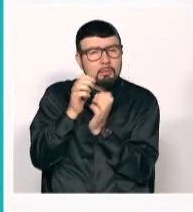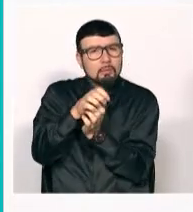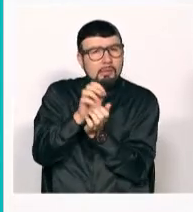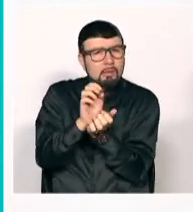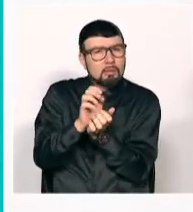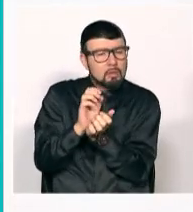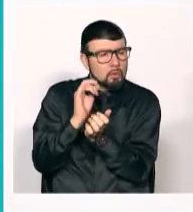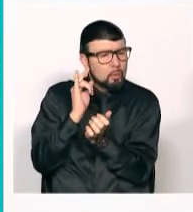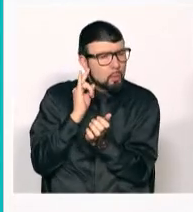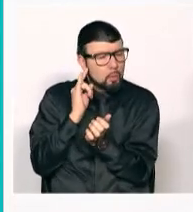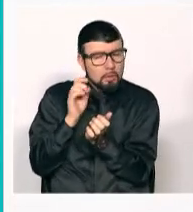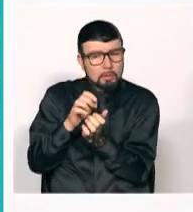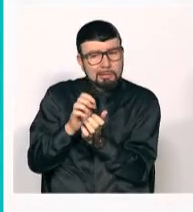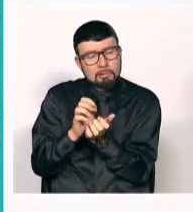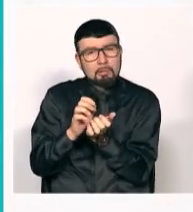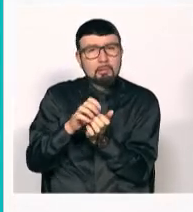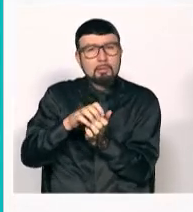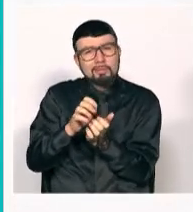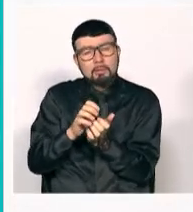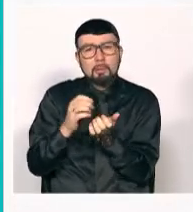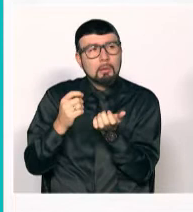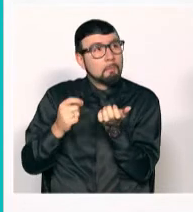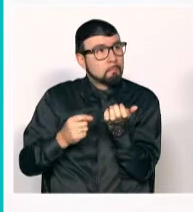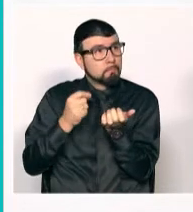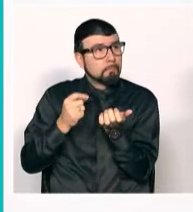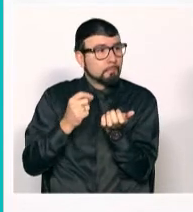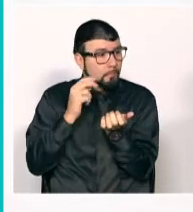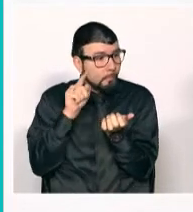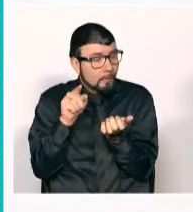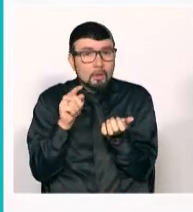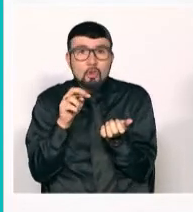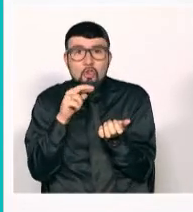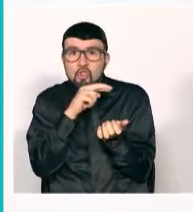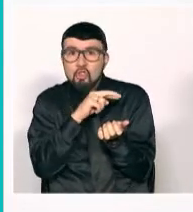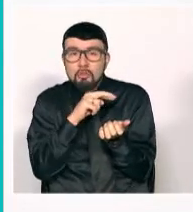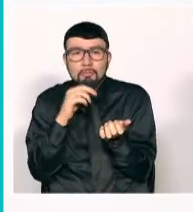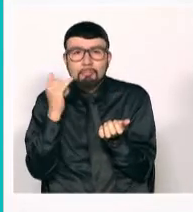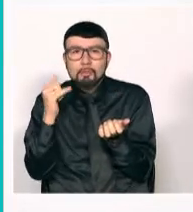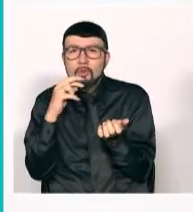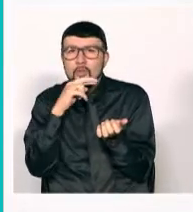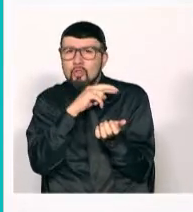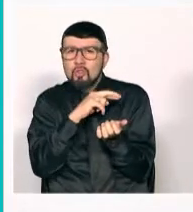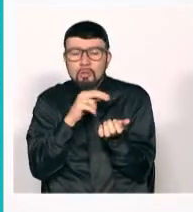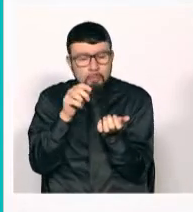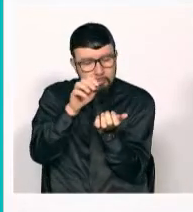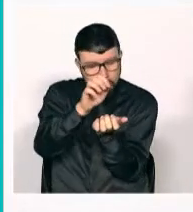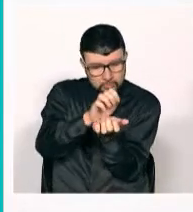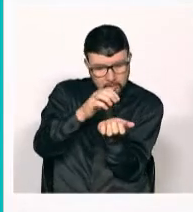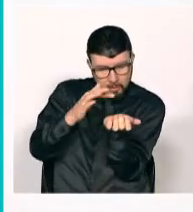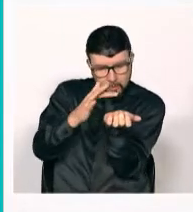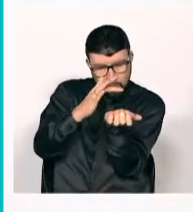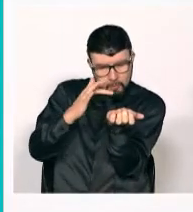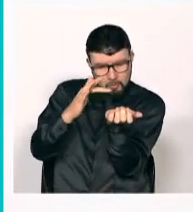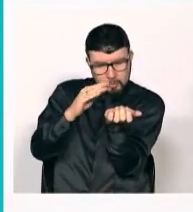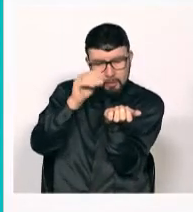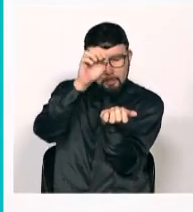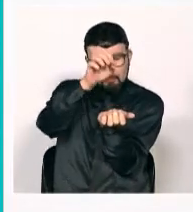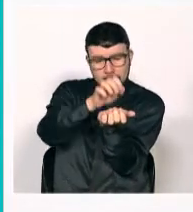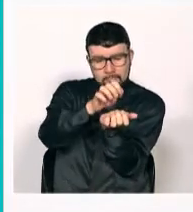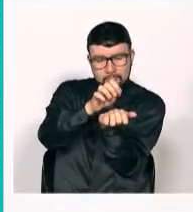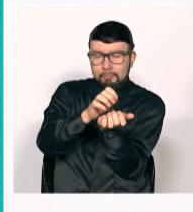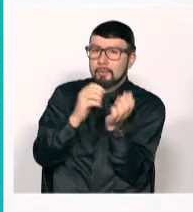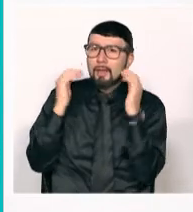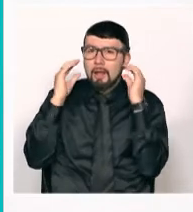puede quedar el disco? Ahí ven la partecita rojita, está separado el cóndilo de la